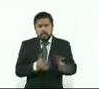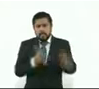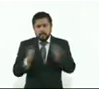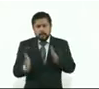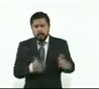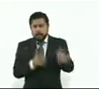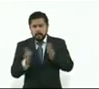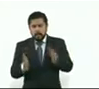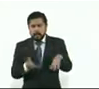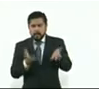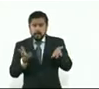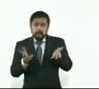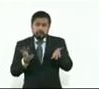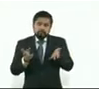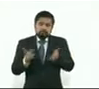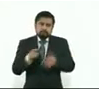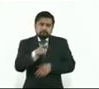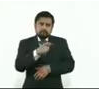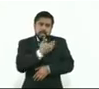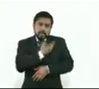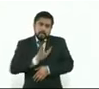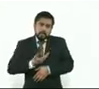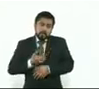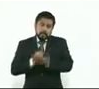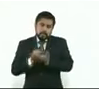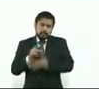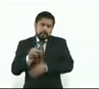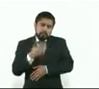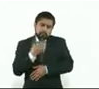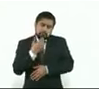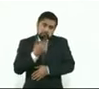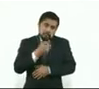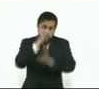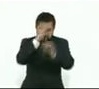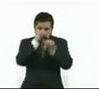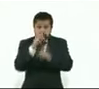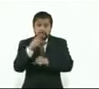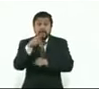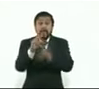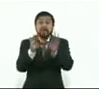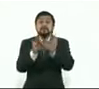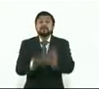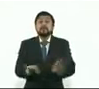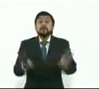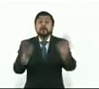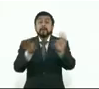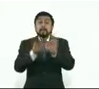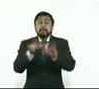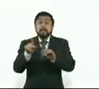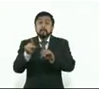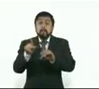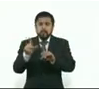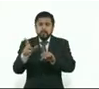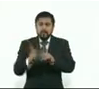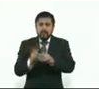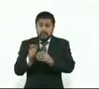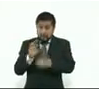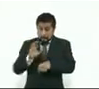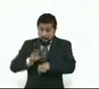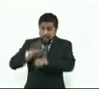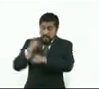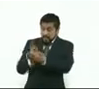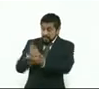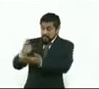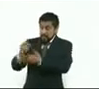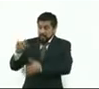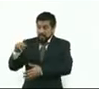esta situación, estamos de acuerdo. Lo importante es que no tendría por qué haber más recursos. Okay. Y